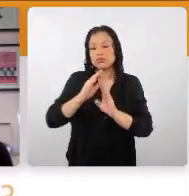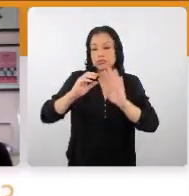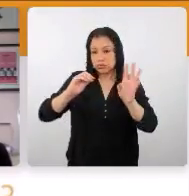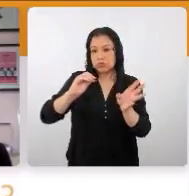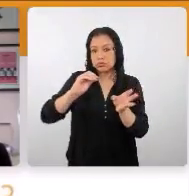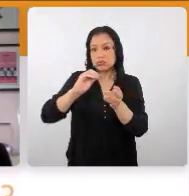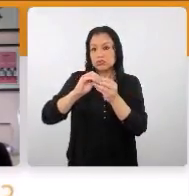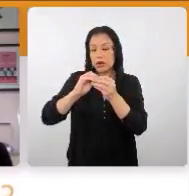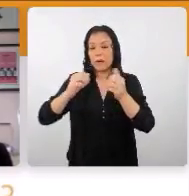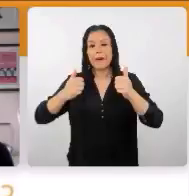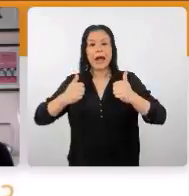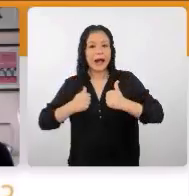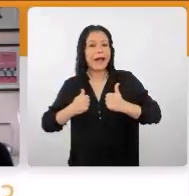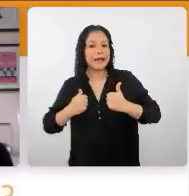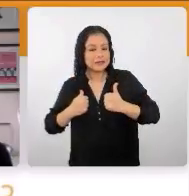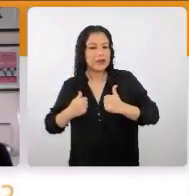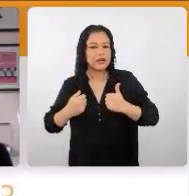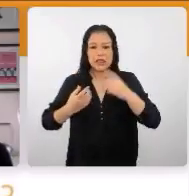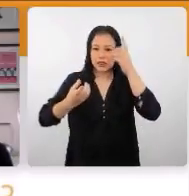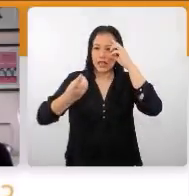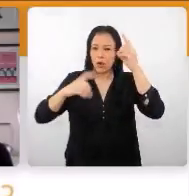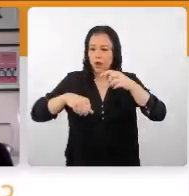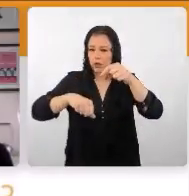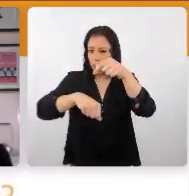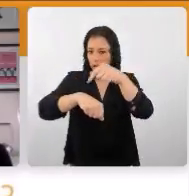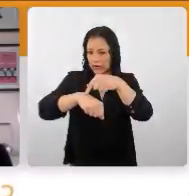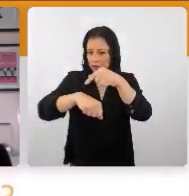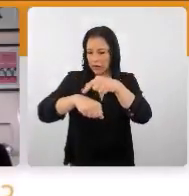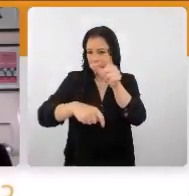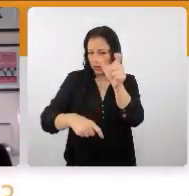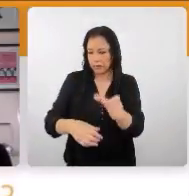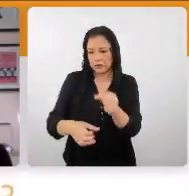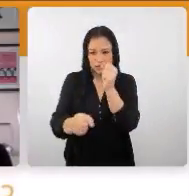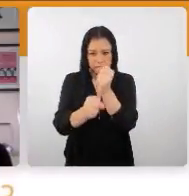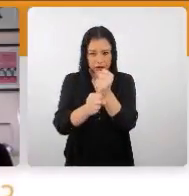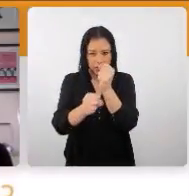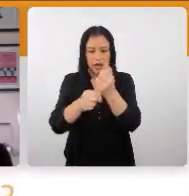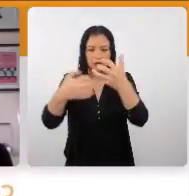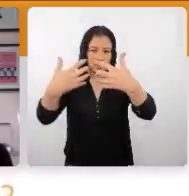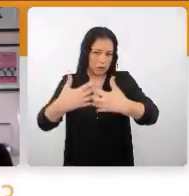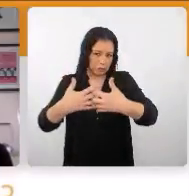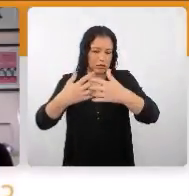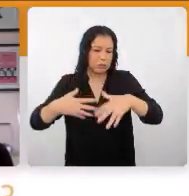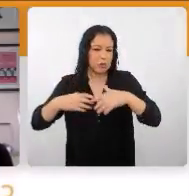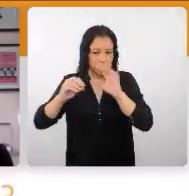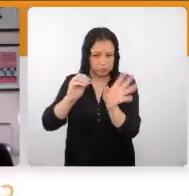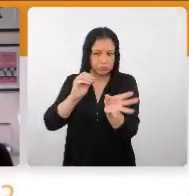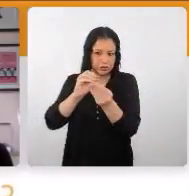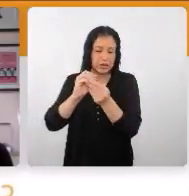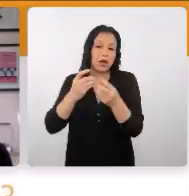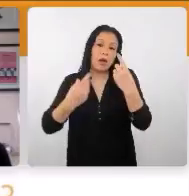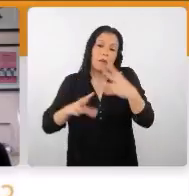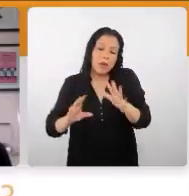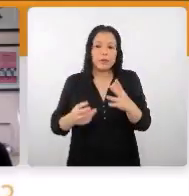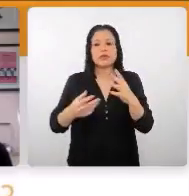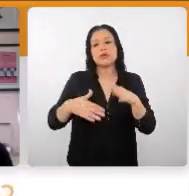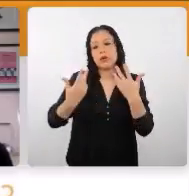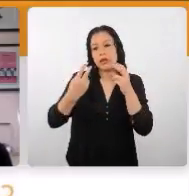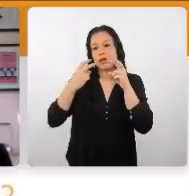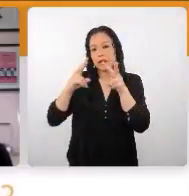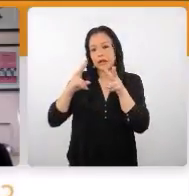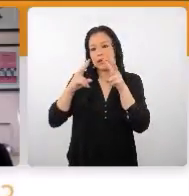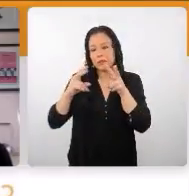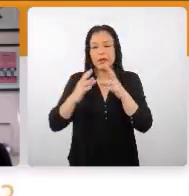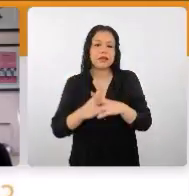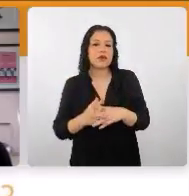de vacaciones de acuerdo a la cantidad de tiempo que tenga esa persona trabajando en la empresa, ¿no? Pero eso lo vamos a ir viendo